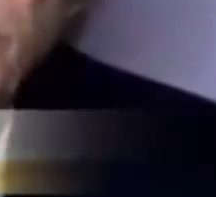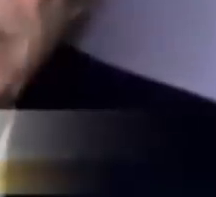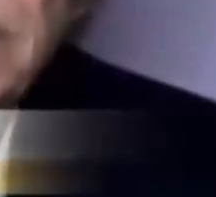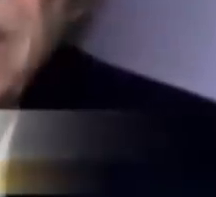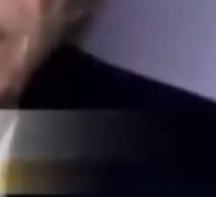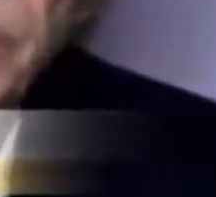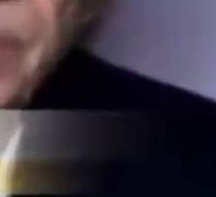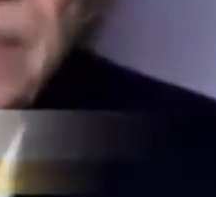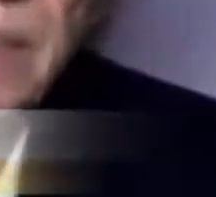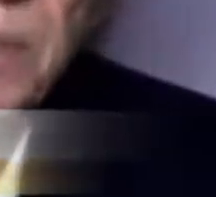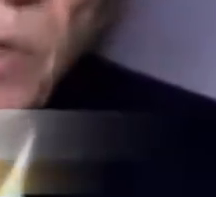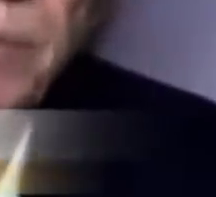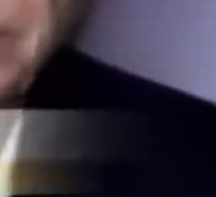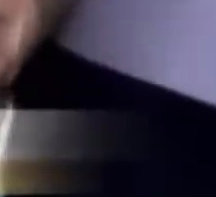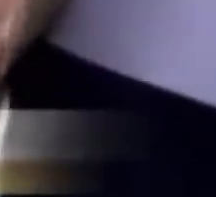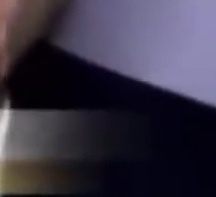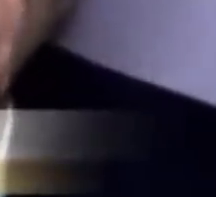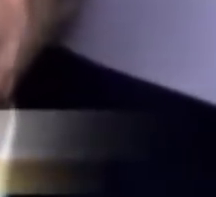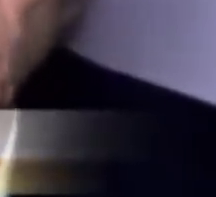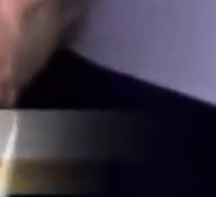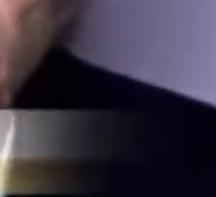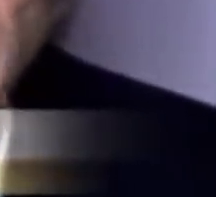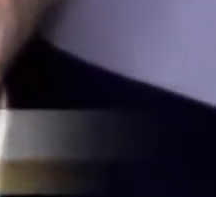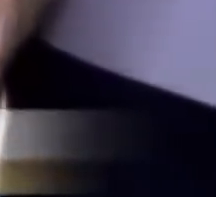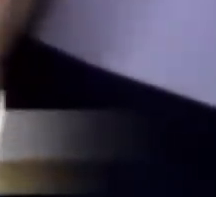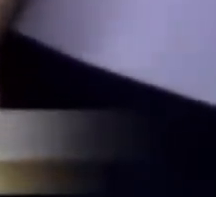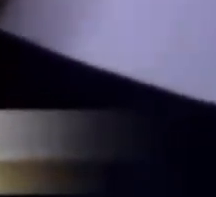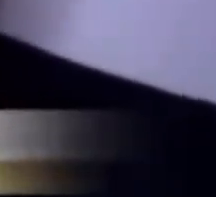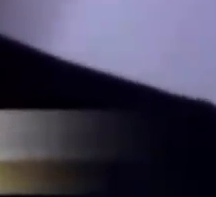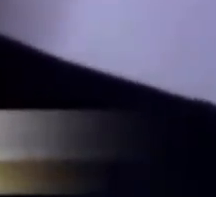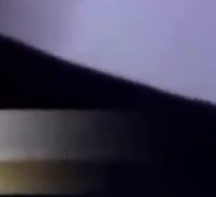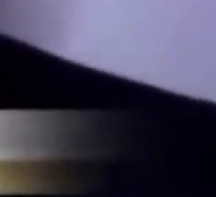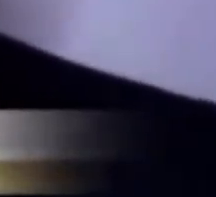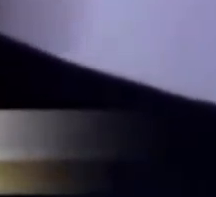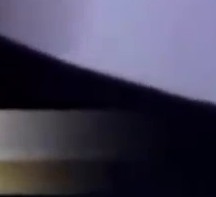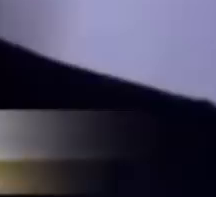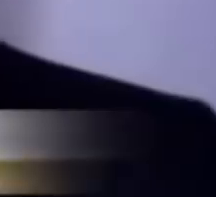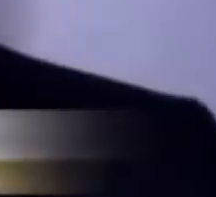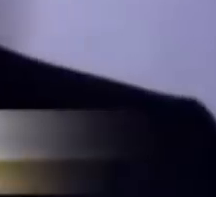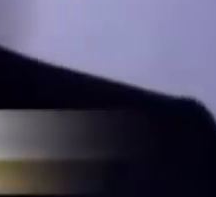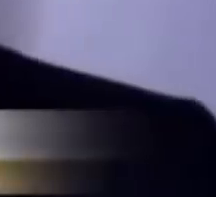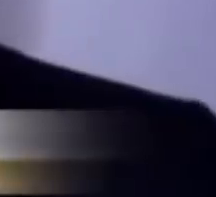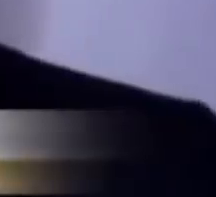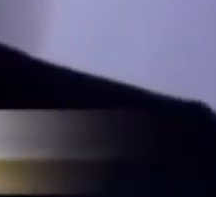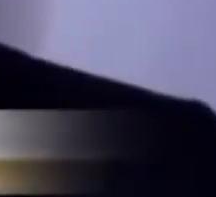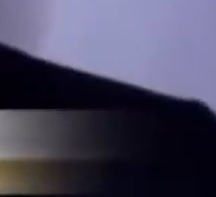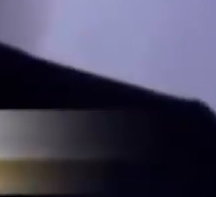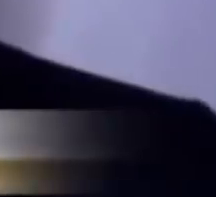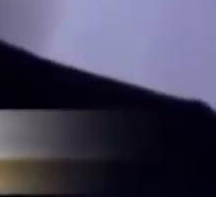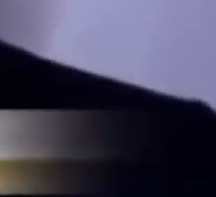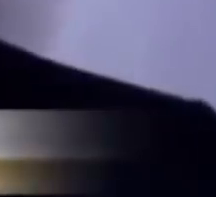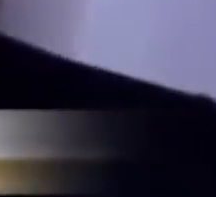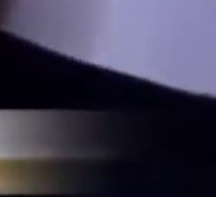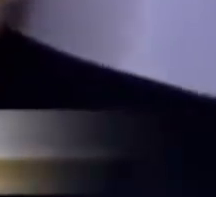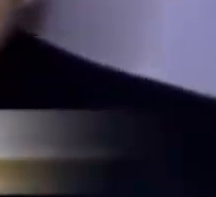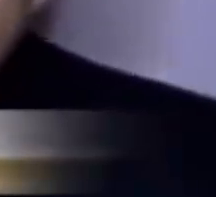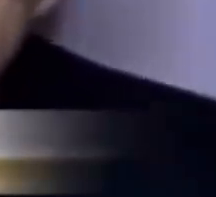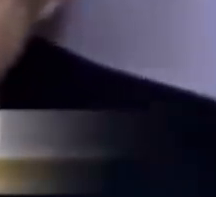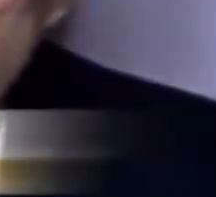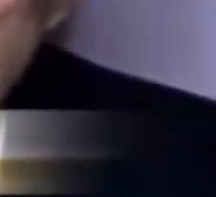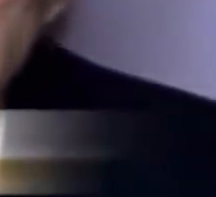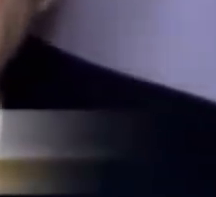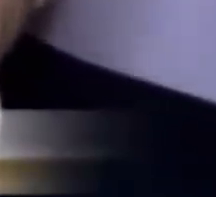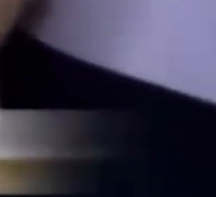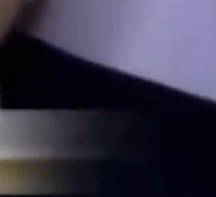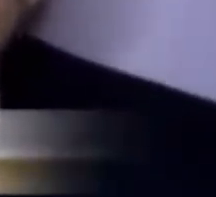un ministro y un ministerio de defensa que es su jefe máximo, que los orienta correctamente y que de la misma manera los orientan los mandos medios. Aquí sí